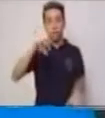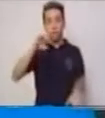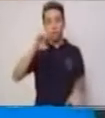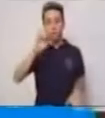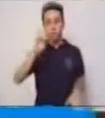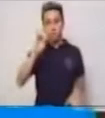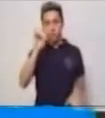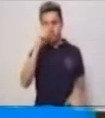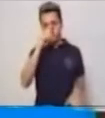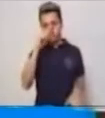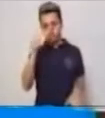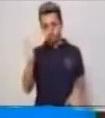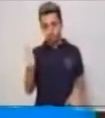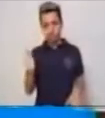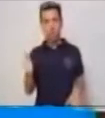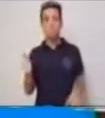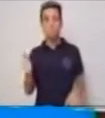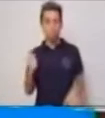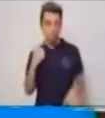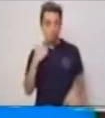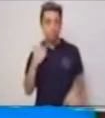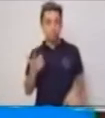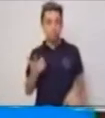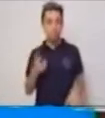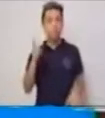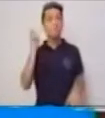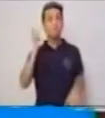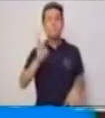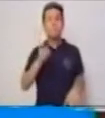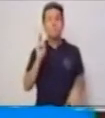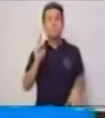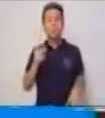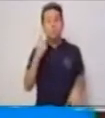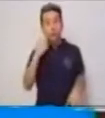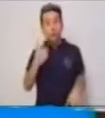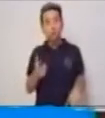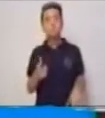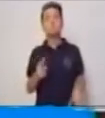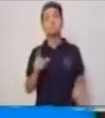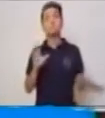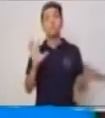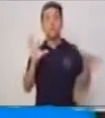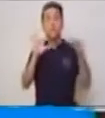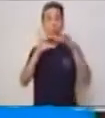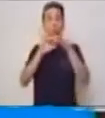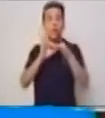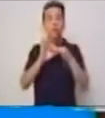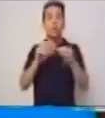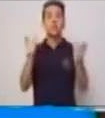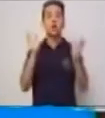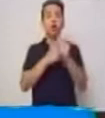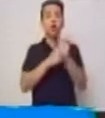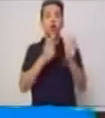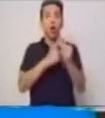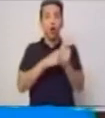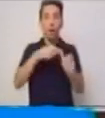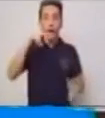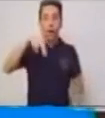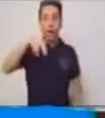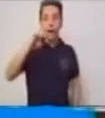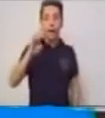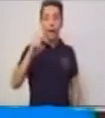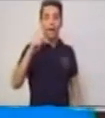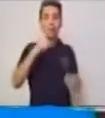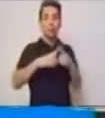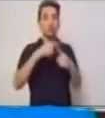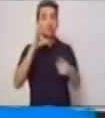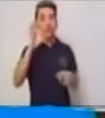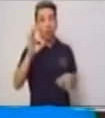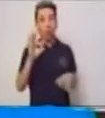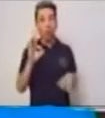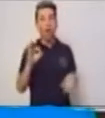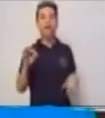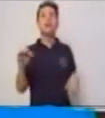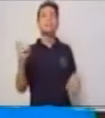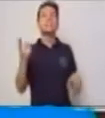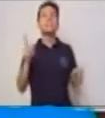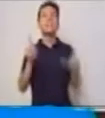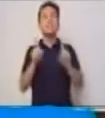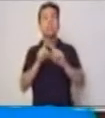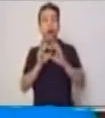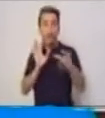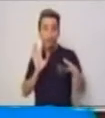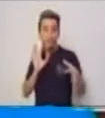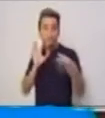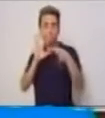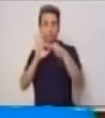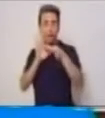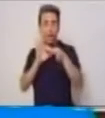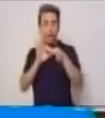acciones. Y por lo regular vamos a encontrar que están unidas por un nexo que va a ser y, para poder